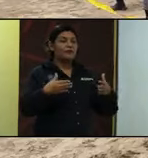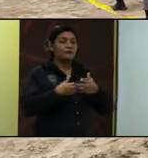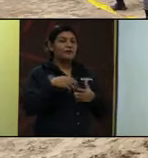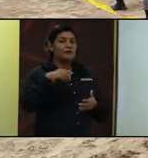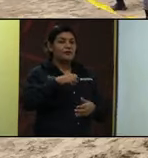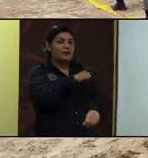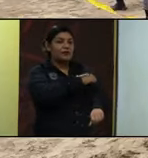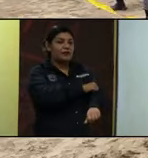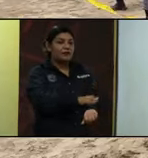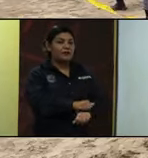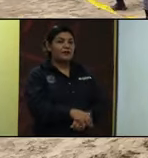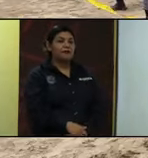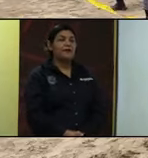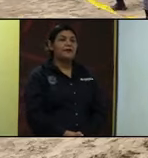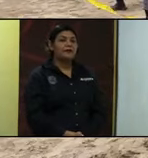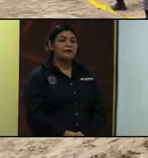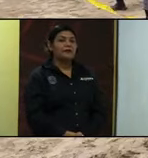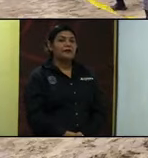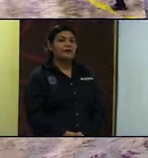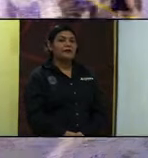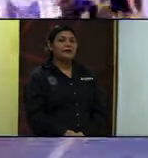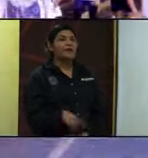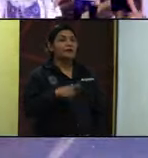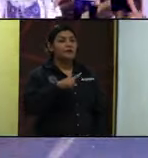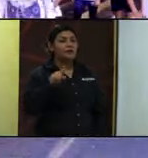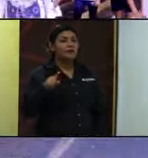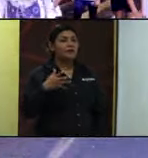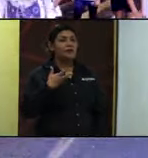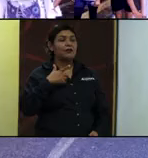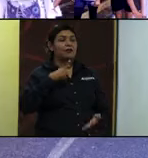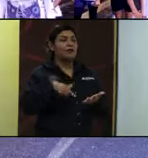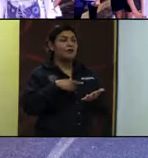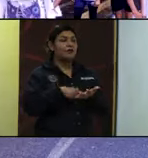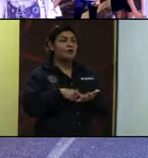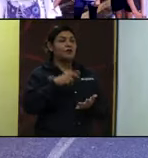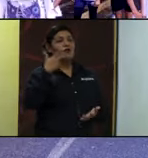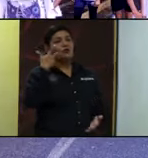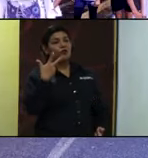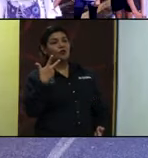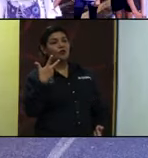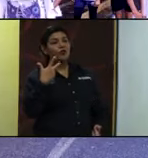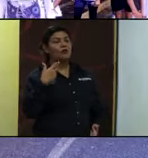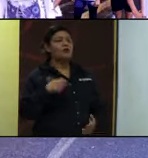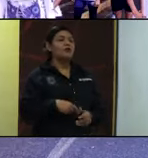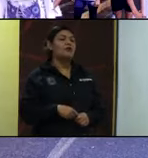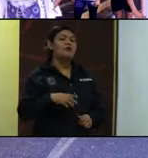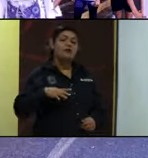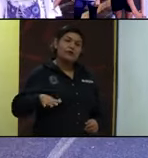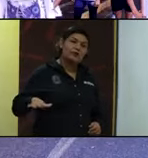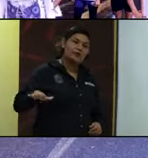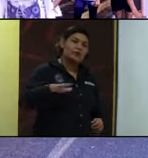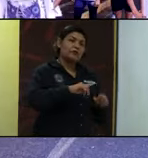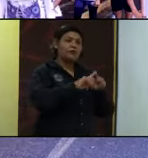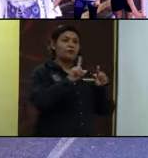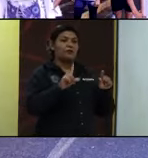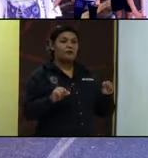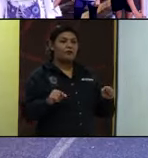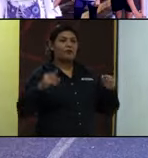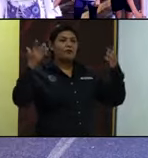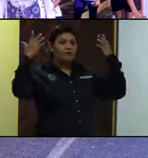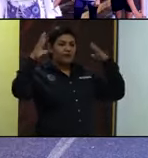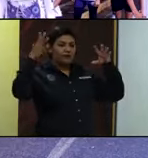Eso es en la práctica de tiro militar. Y ellos obtuvieron el lugar número 8 de todo México. Y pues